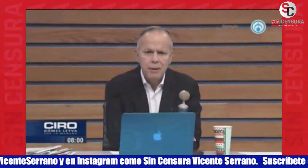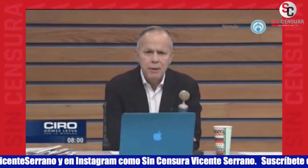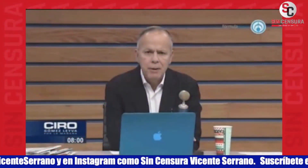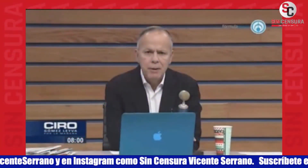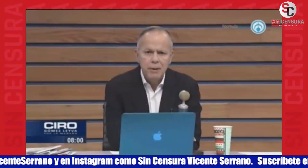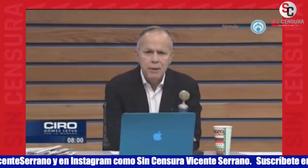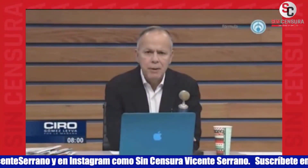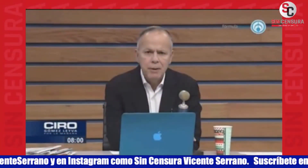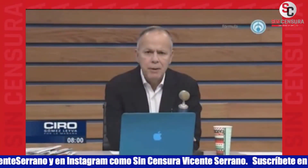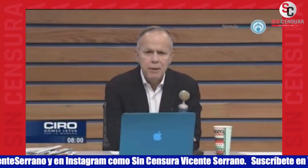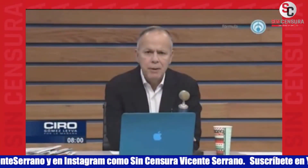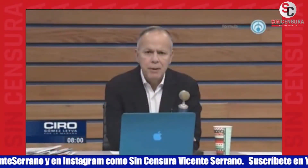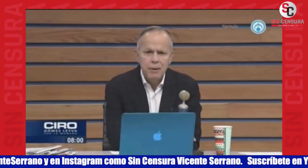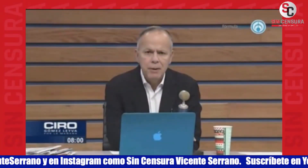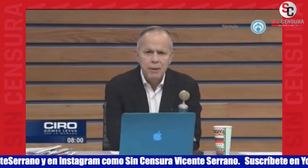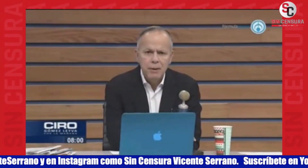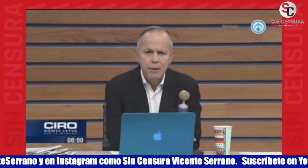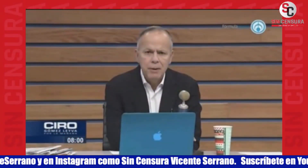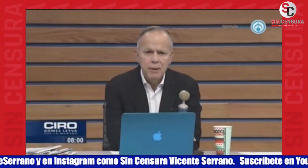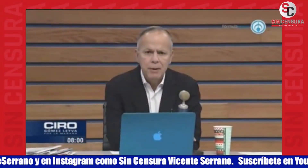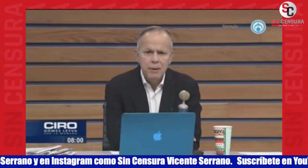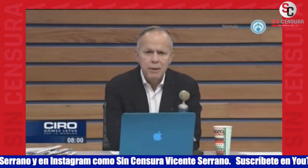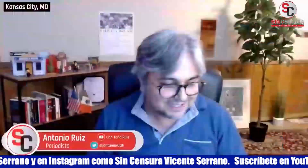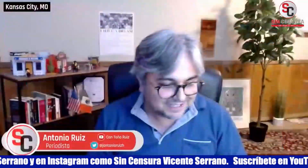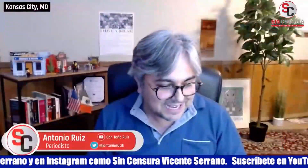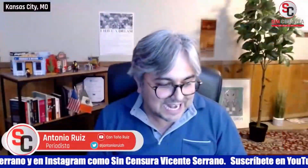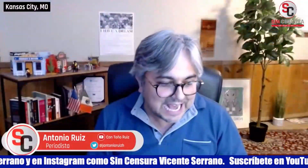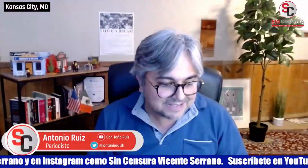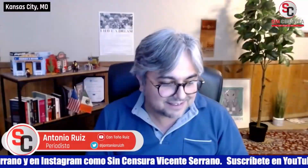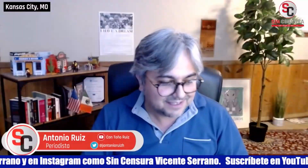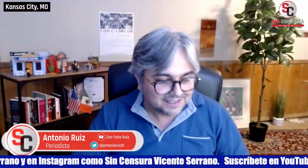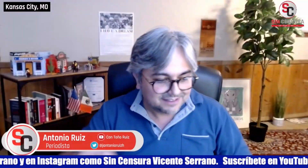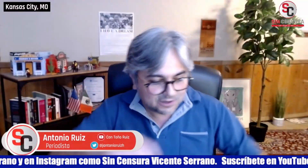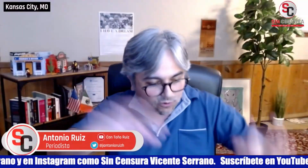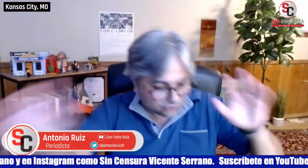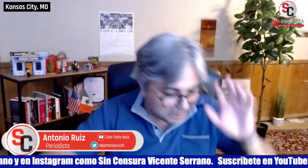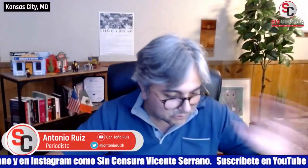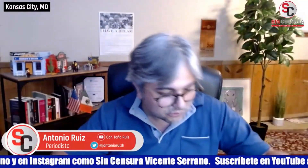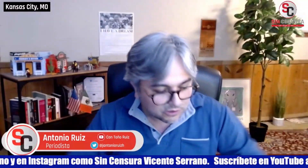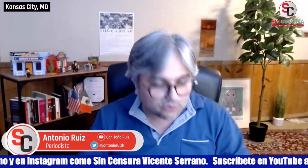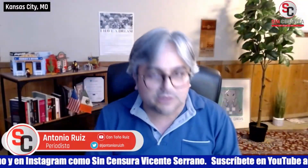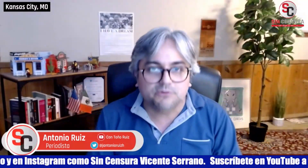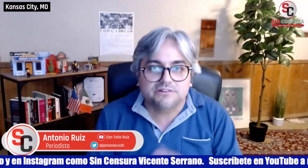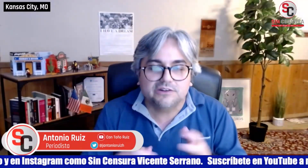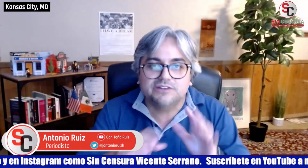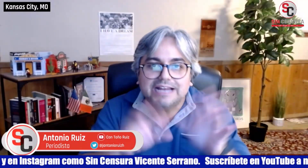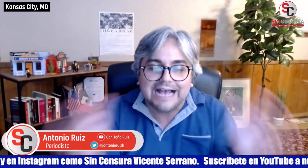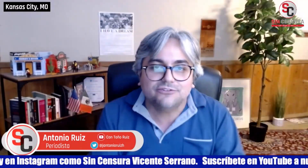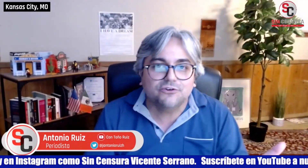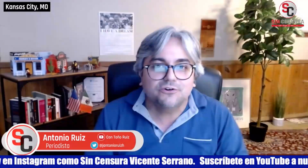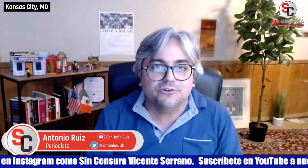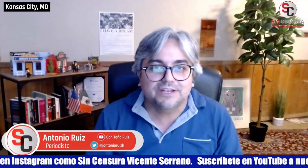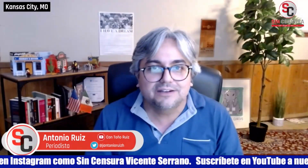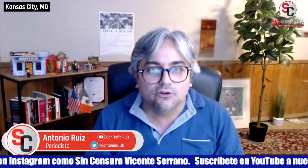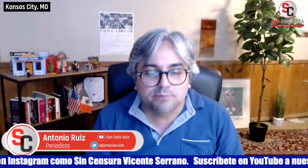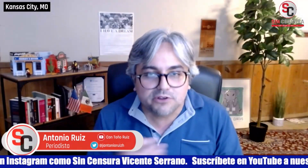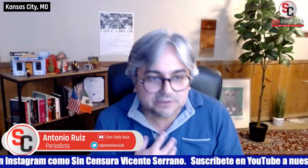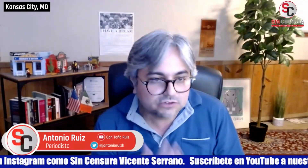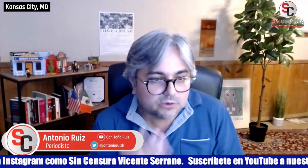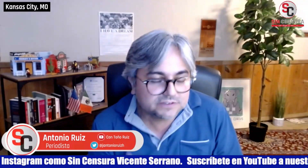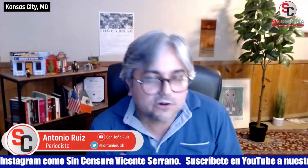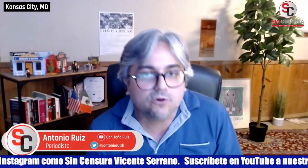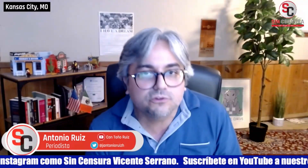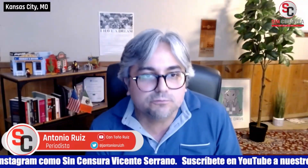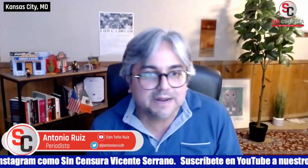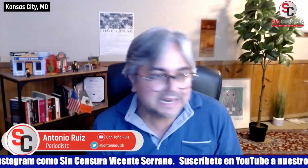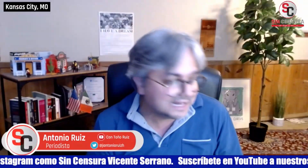tenemos por qué tener ahí algún tipo de fama. A mí me choca que digan, ay, es que te conocemos, no te conocemos. Ese no es el caso, ¿no? O sea, los periodistas no